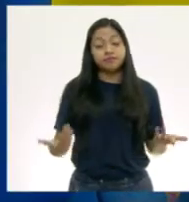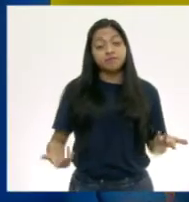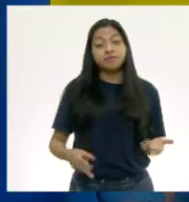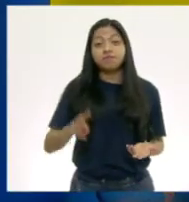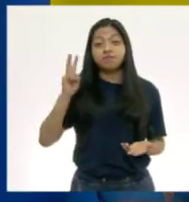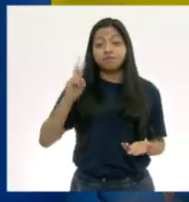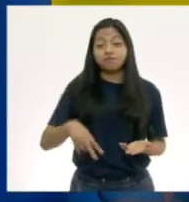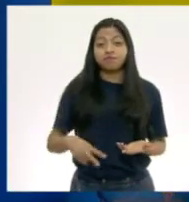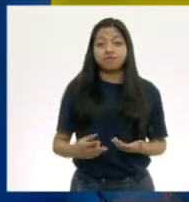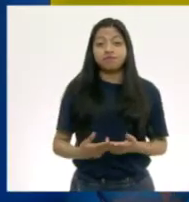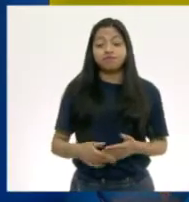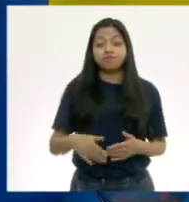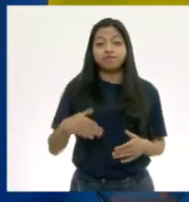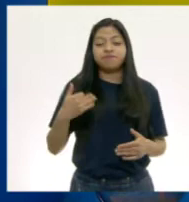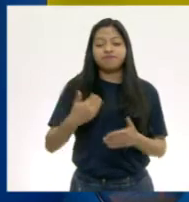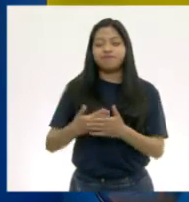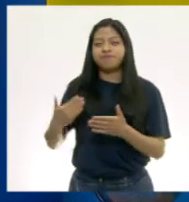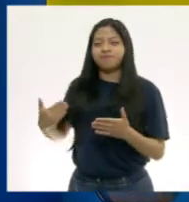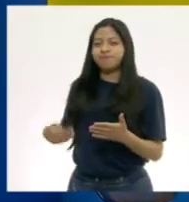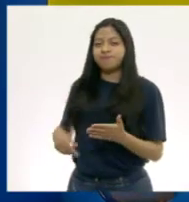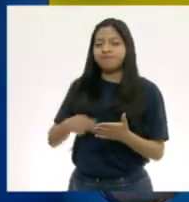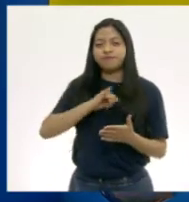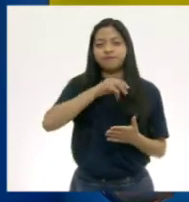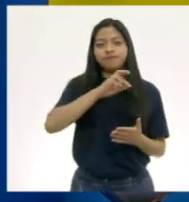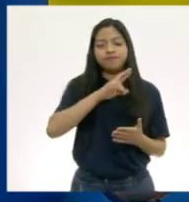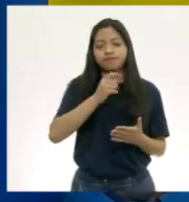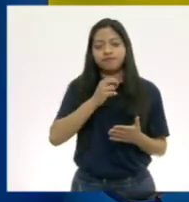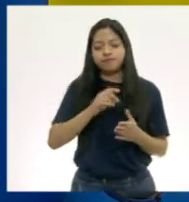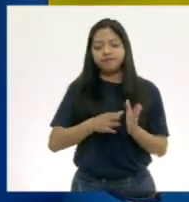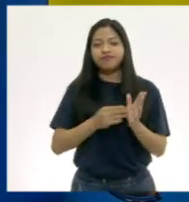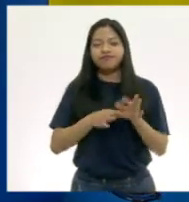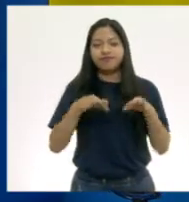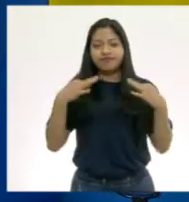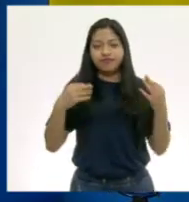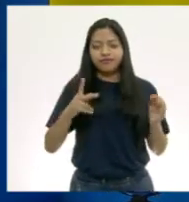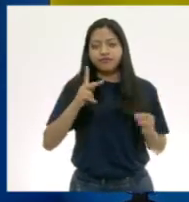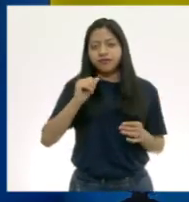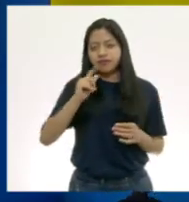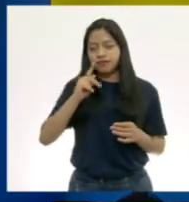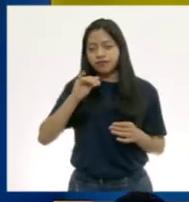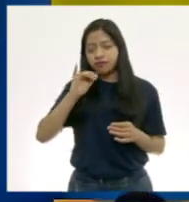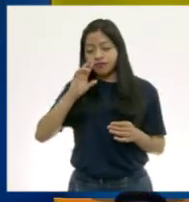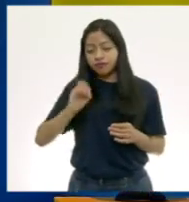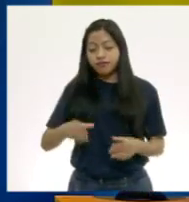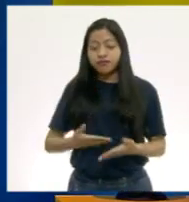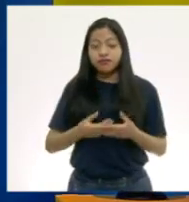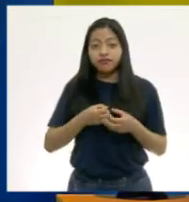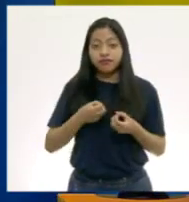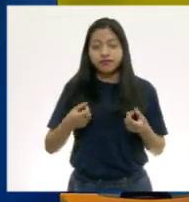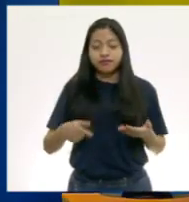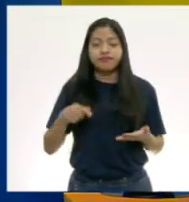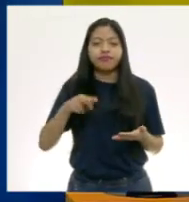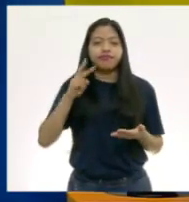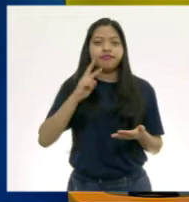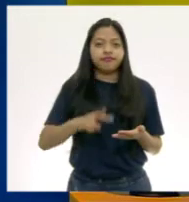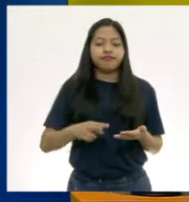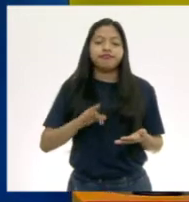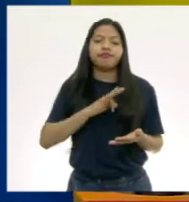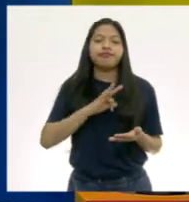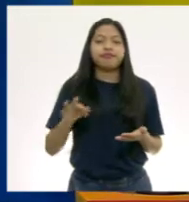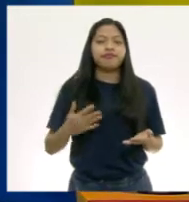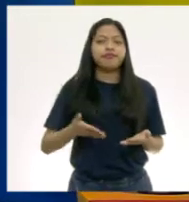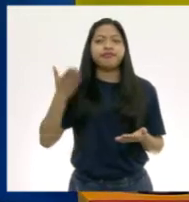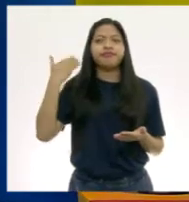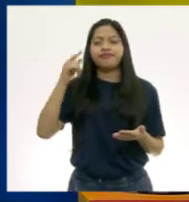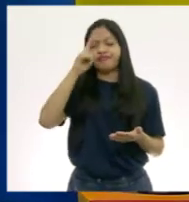Afortunadamente, gracias a los jeroglíficos y a los papiros que nos han llegado hasta nuestros días, podemos conocer más sobre las creencias y los